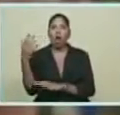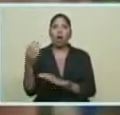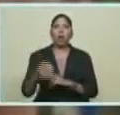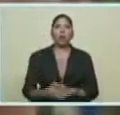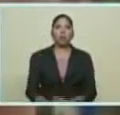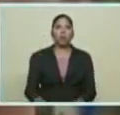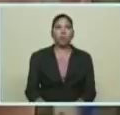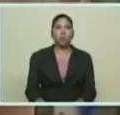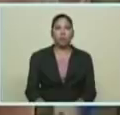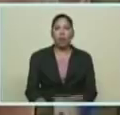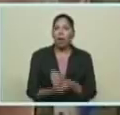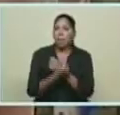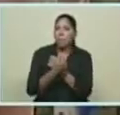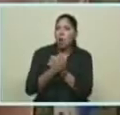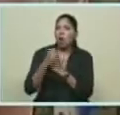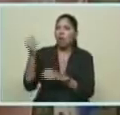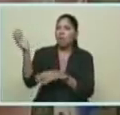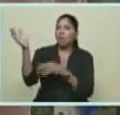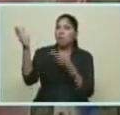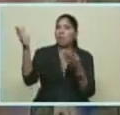al amor por nuestra bandera, sí,